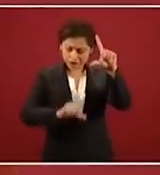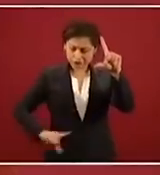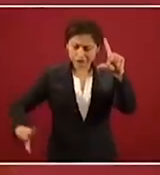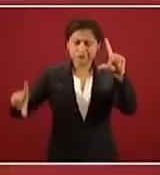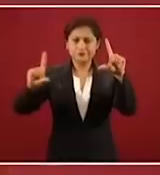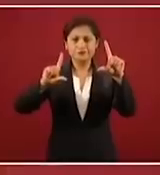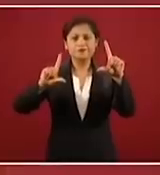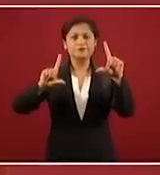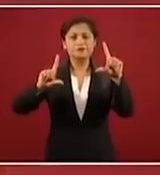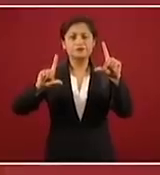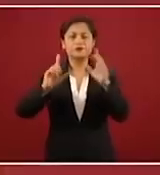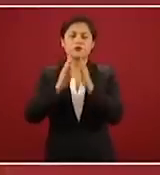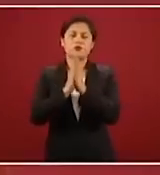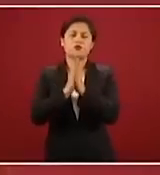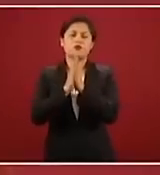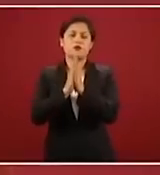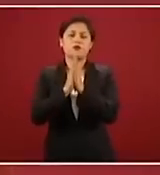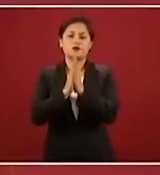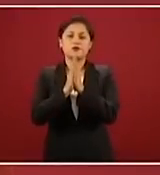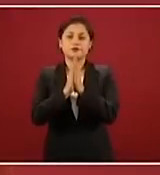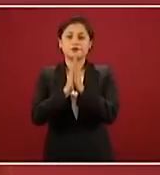que cuiden sus libros,